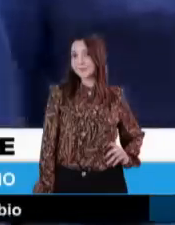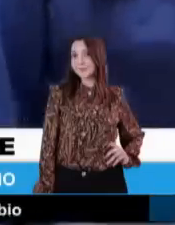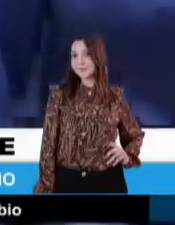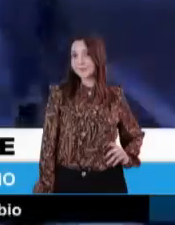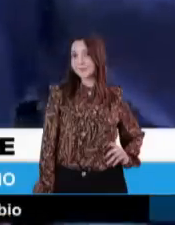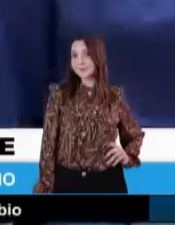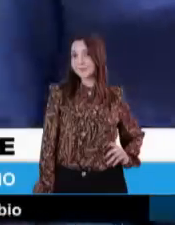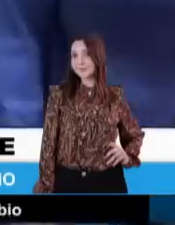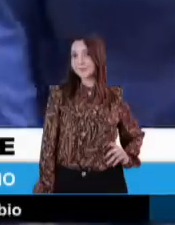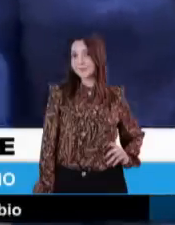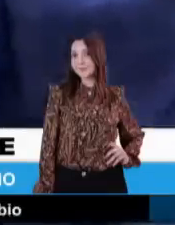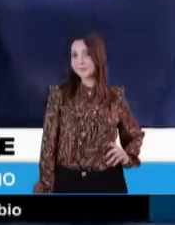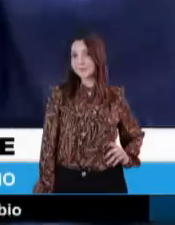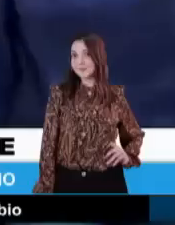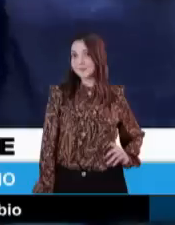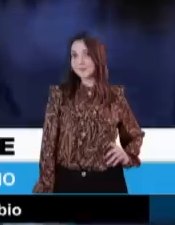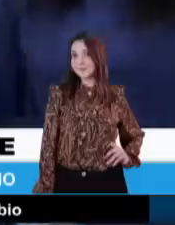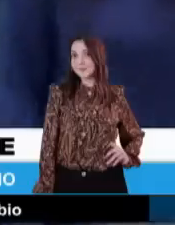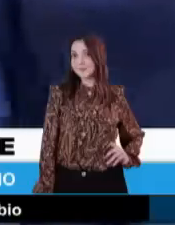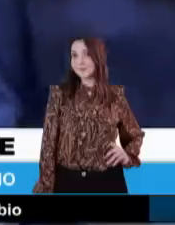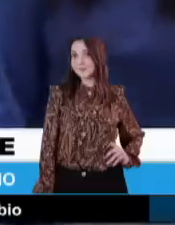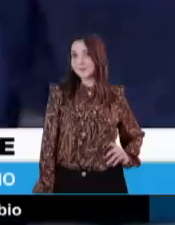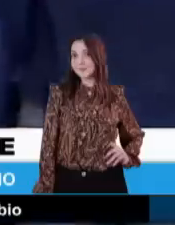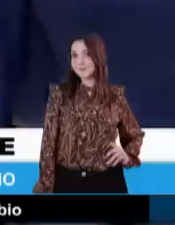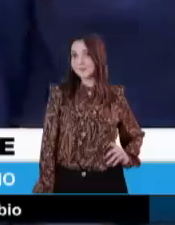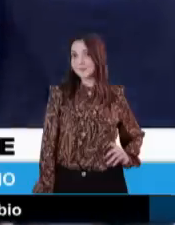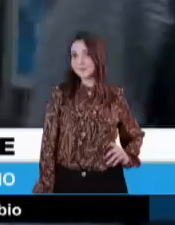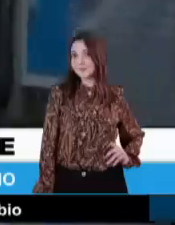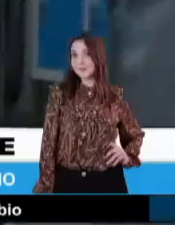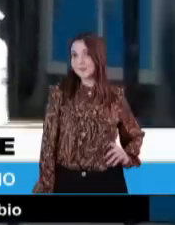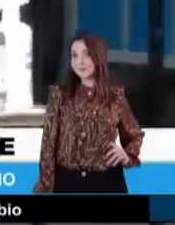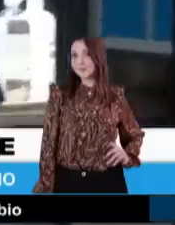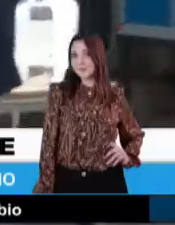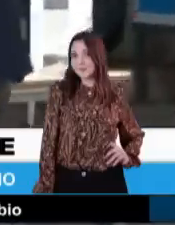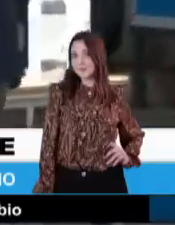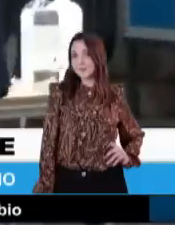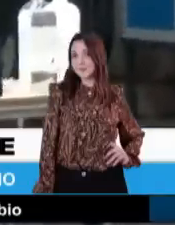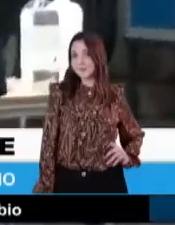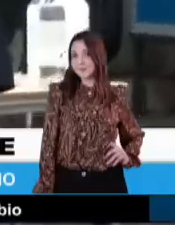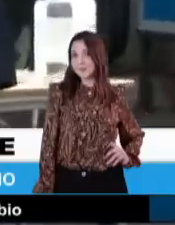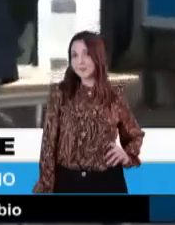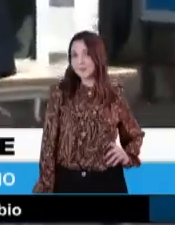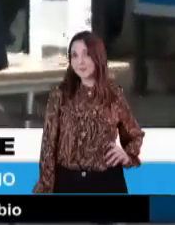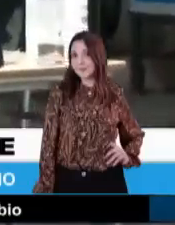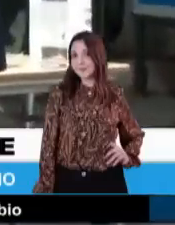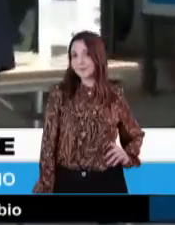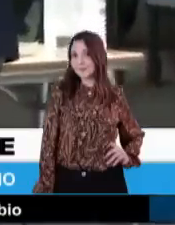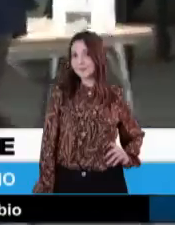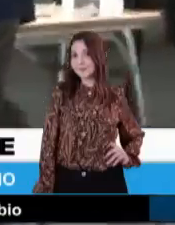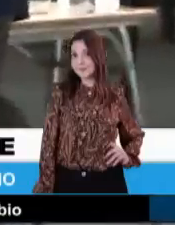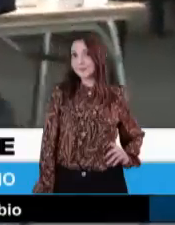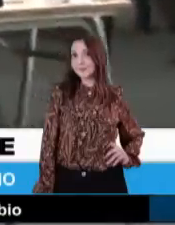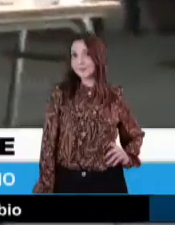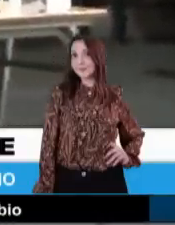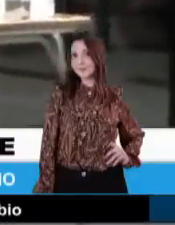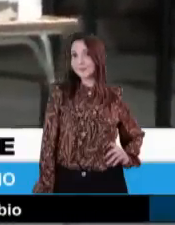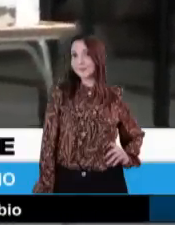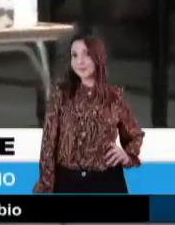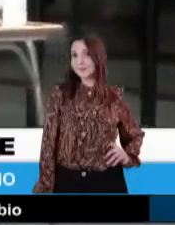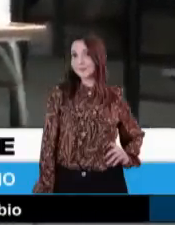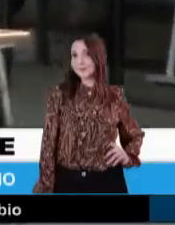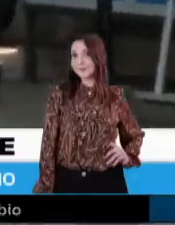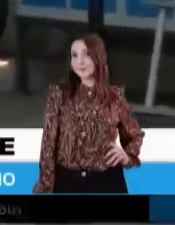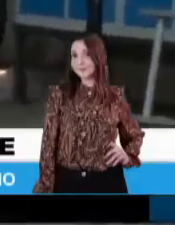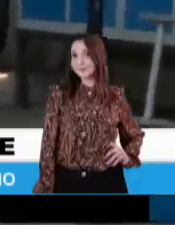de septiembre, ¿no es cierto?, que es el día en que se va a realizar el plebiscito de salida. Reacciones inmediatas del mundo